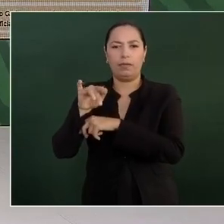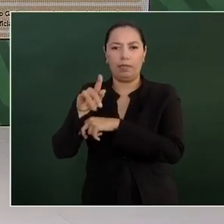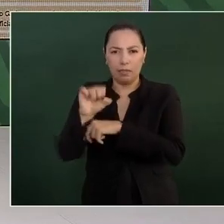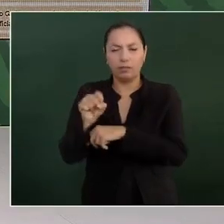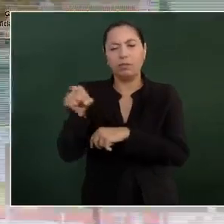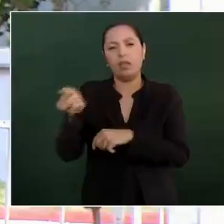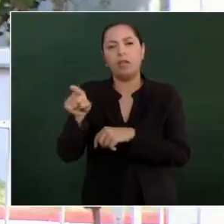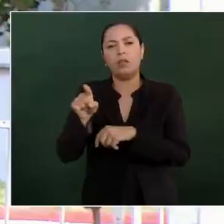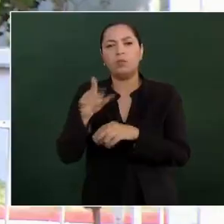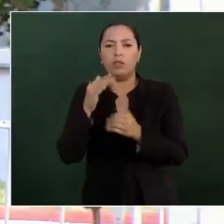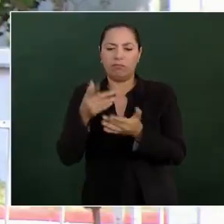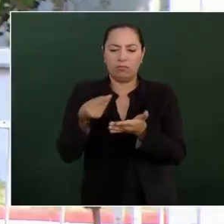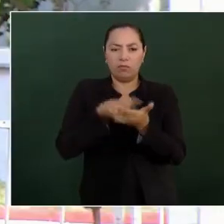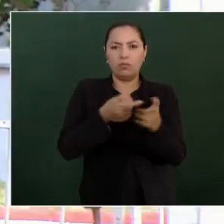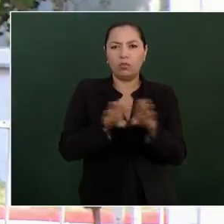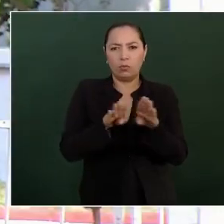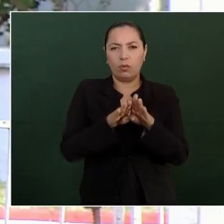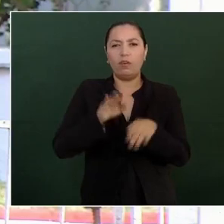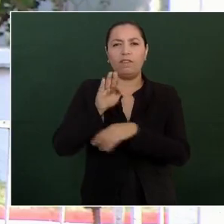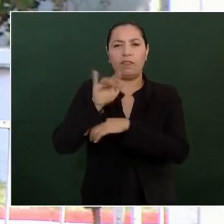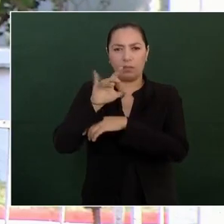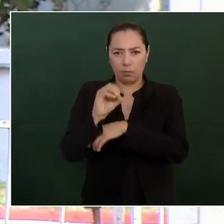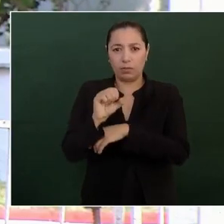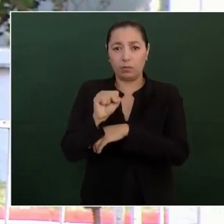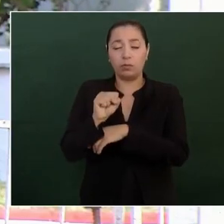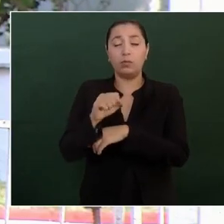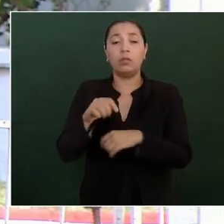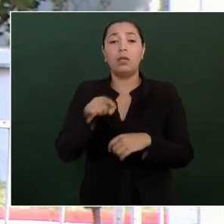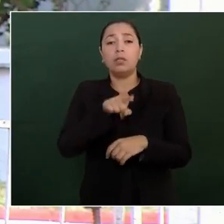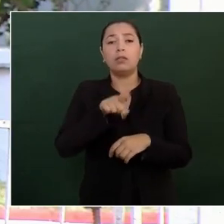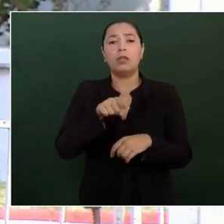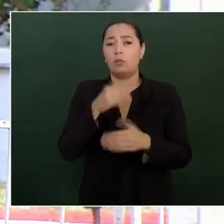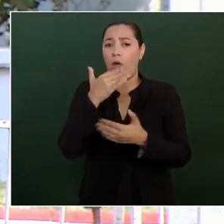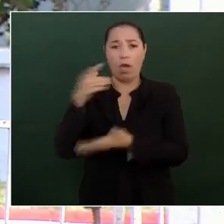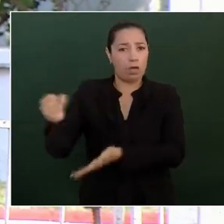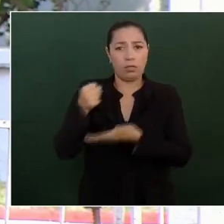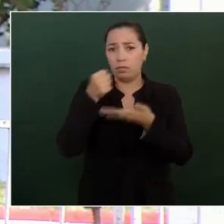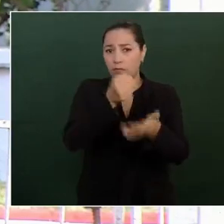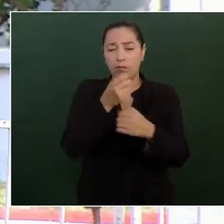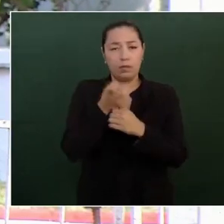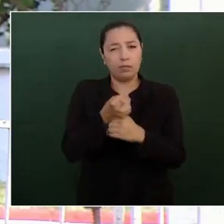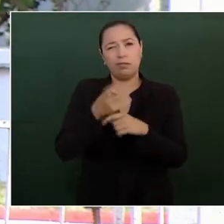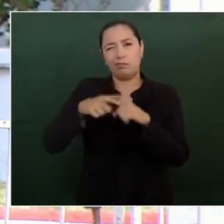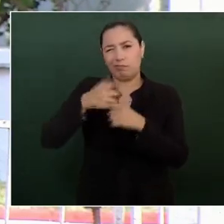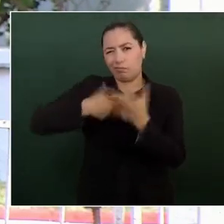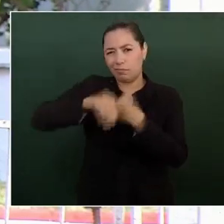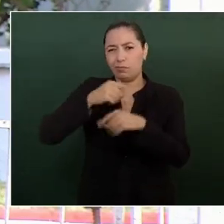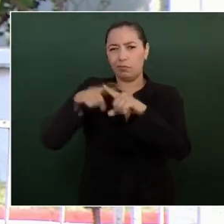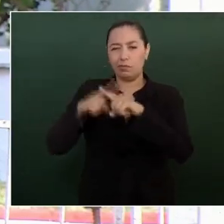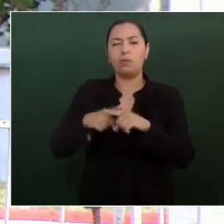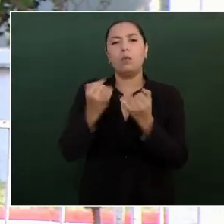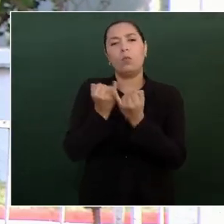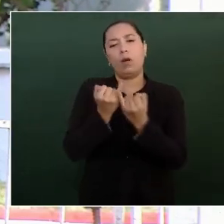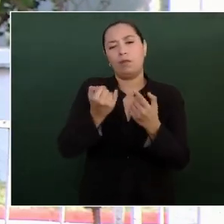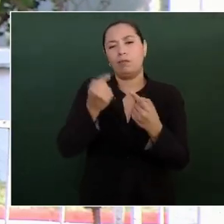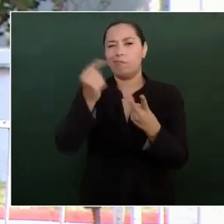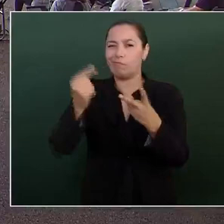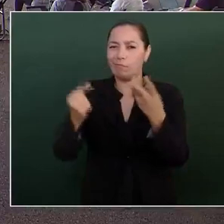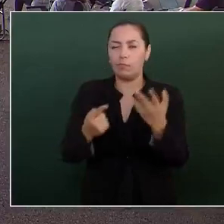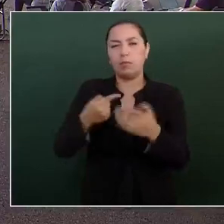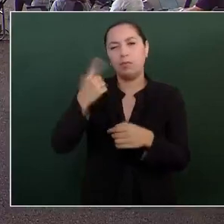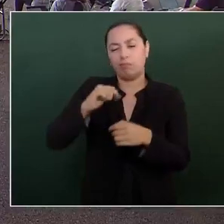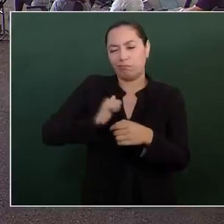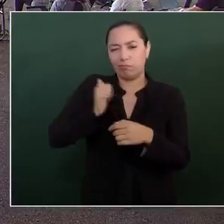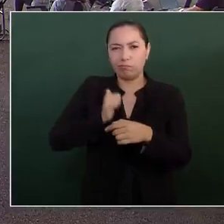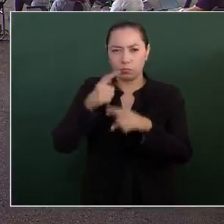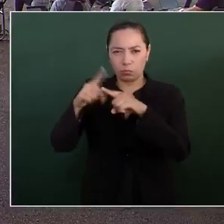de extinguir los fideicomisos, no se haga entrega de fondos, recursos remanentes, así como los productos y aprovechamientos